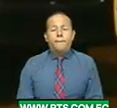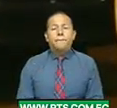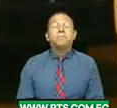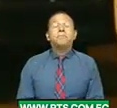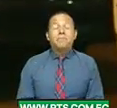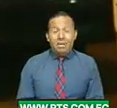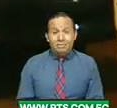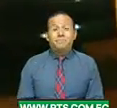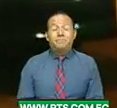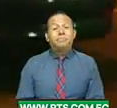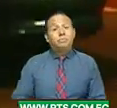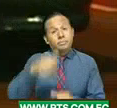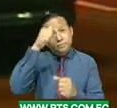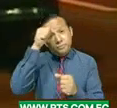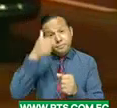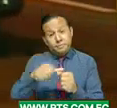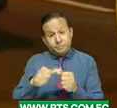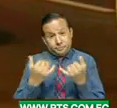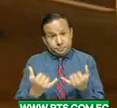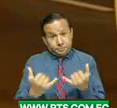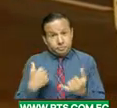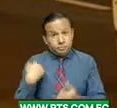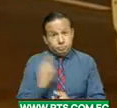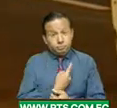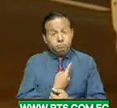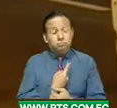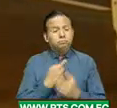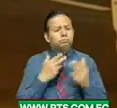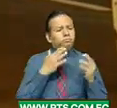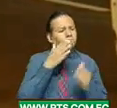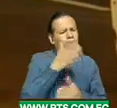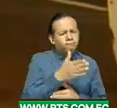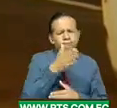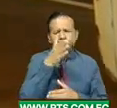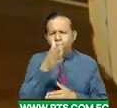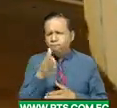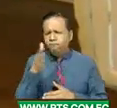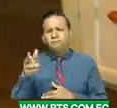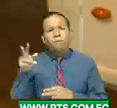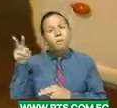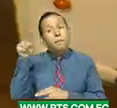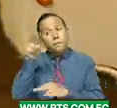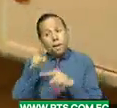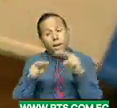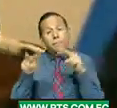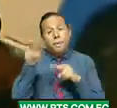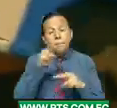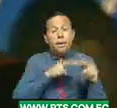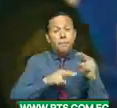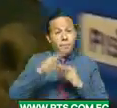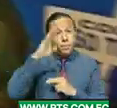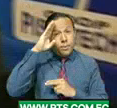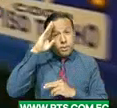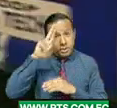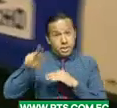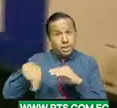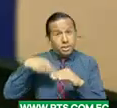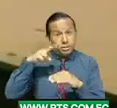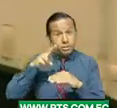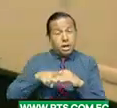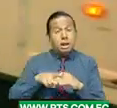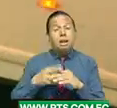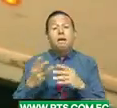Así es, les recordamos que salíamos a realizar también y a verificar los controles que realiza la Policía Nacional en un